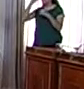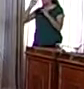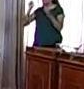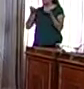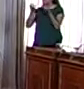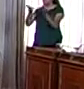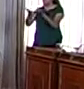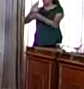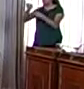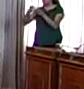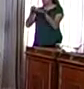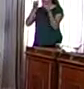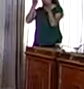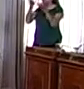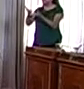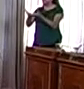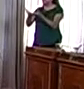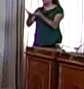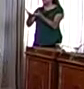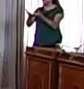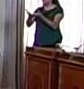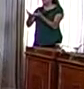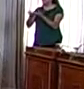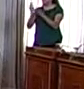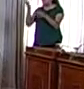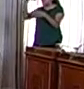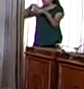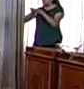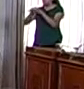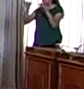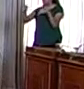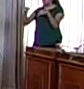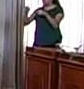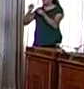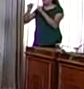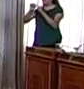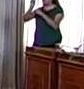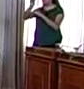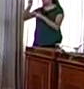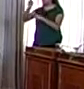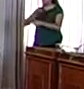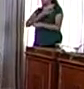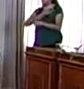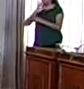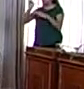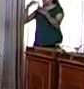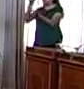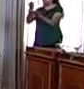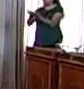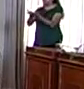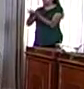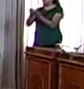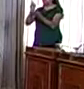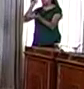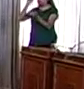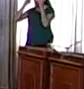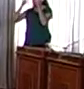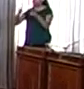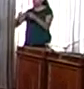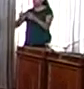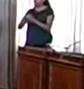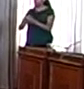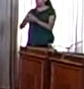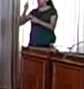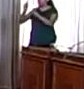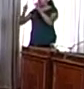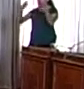consideraciones expuestas, precisándose que se reincorpore en sus funciones con fecha 21 de mayo del presente año, de conformidad a ley. Al